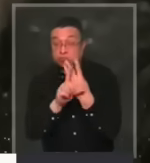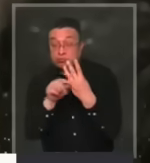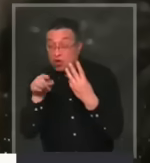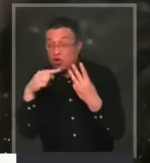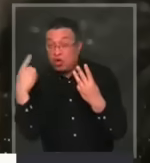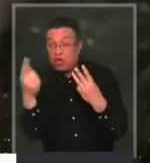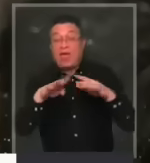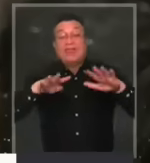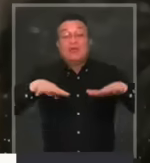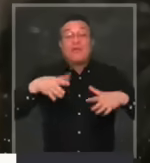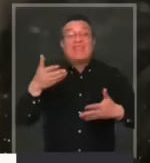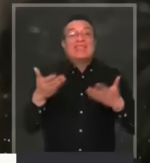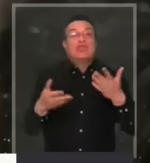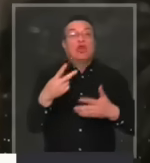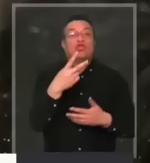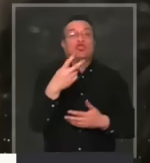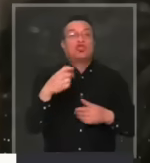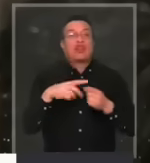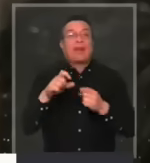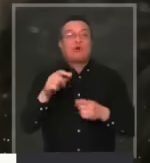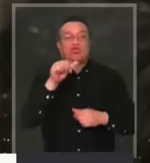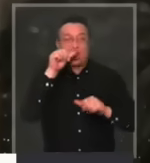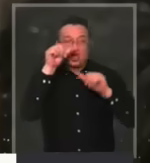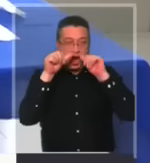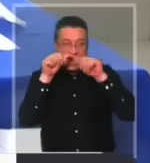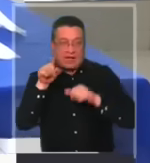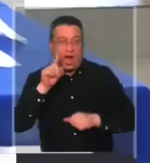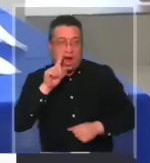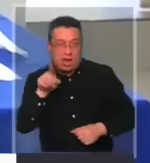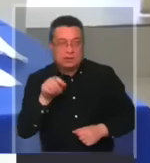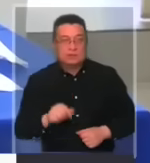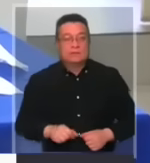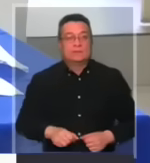19 kilos, 200 gramos de cocaína.